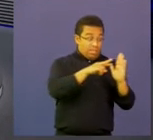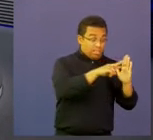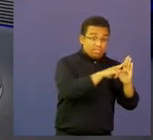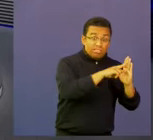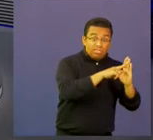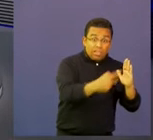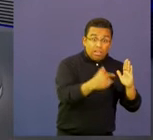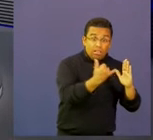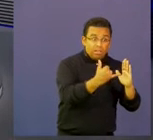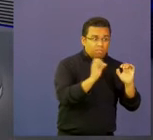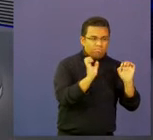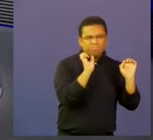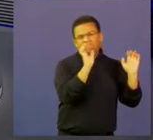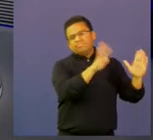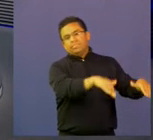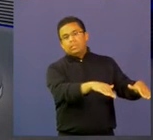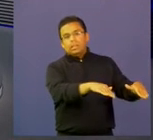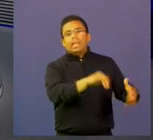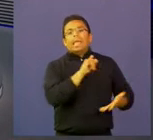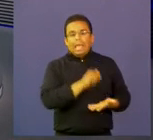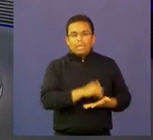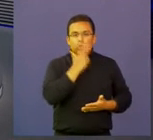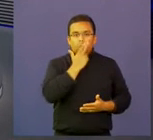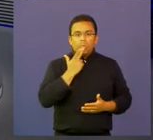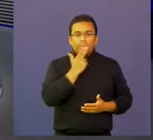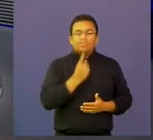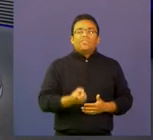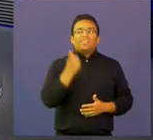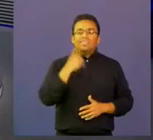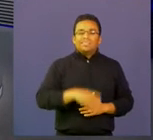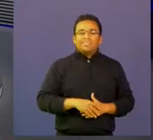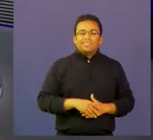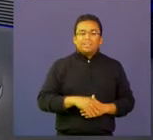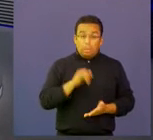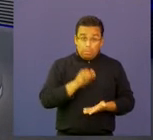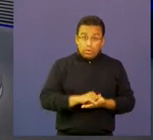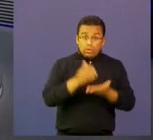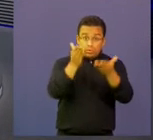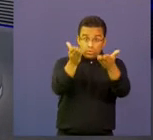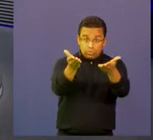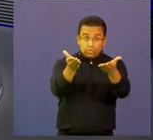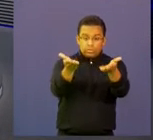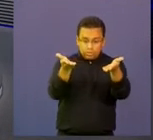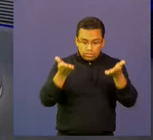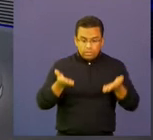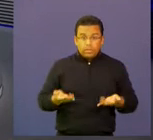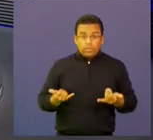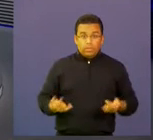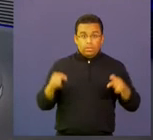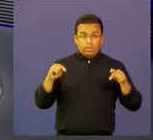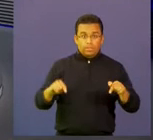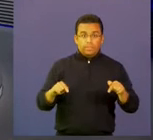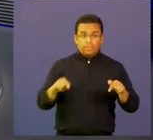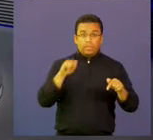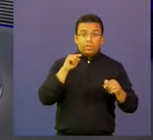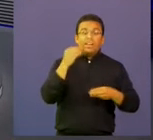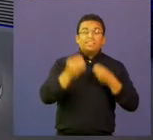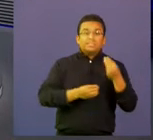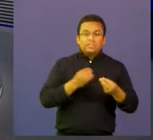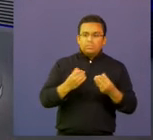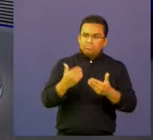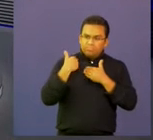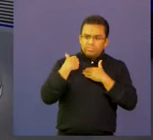precisamente no cumplir ese compromiso. Por eso también yo admiro lo que ustedes están haciendo acá, porque ustedes son precisamente esos que no solo han asumido la